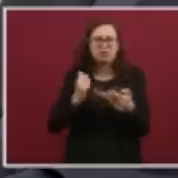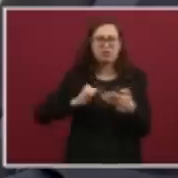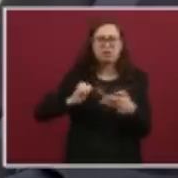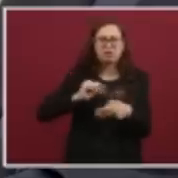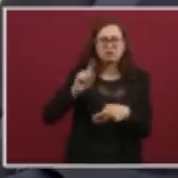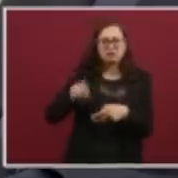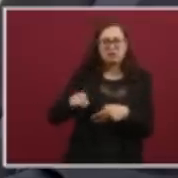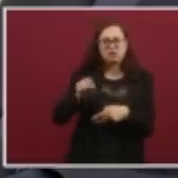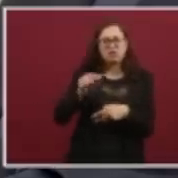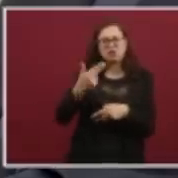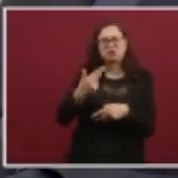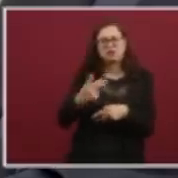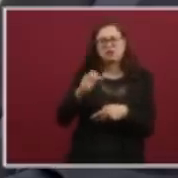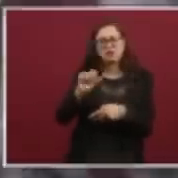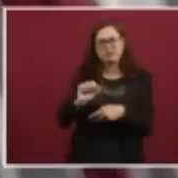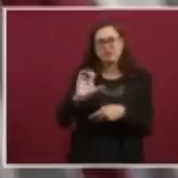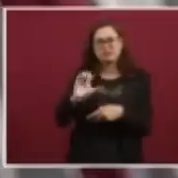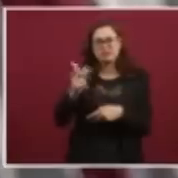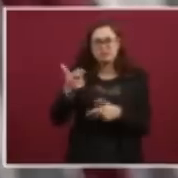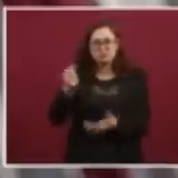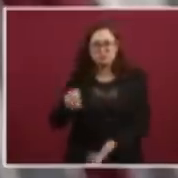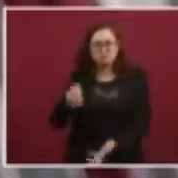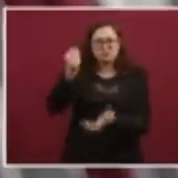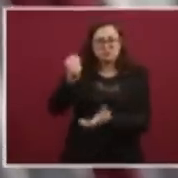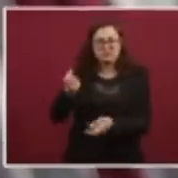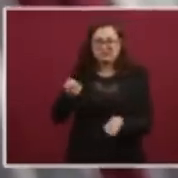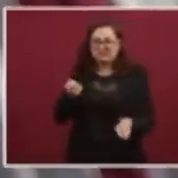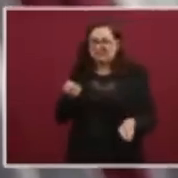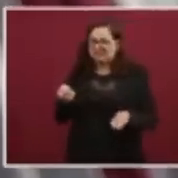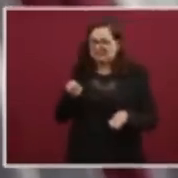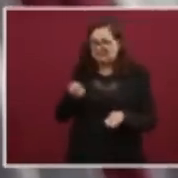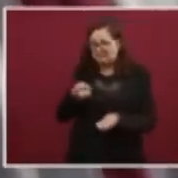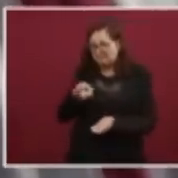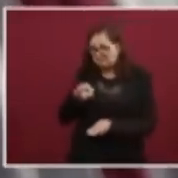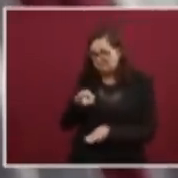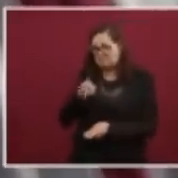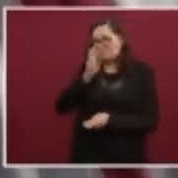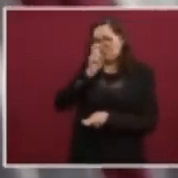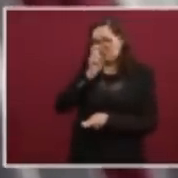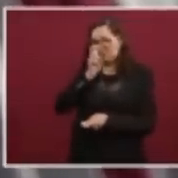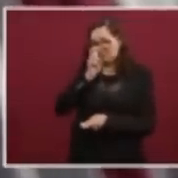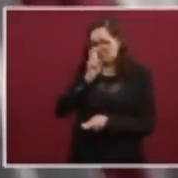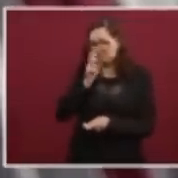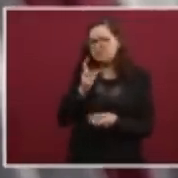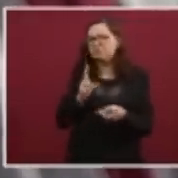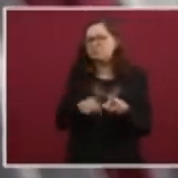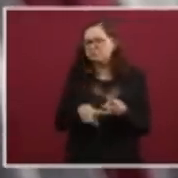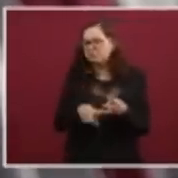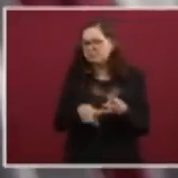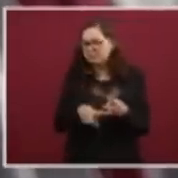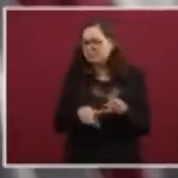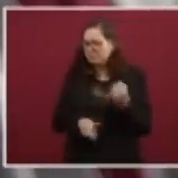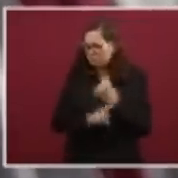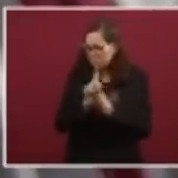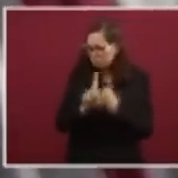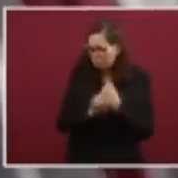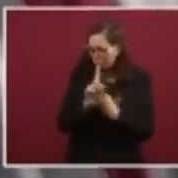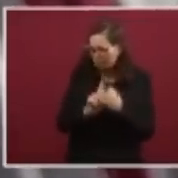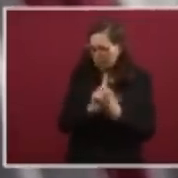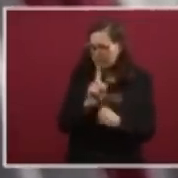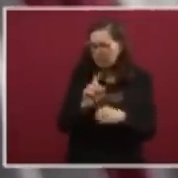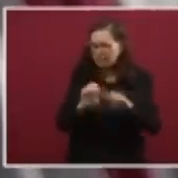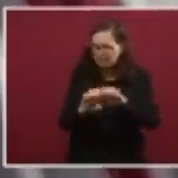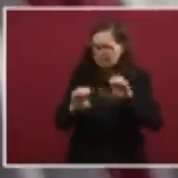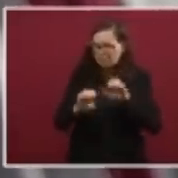Hacienda con el tema del presupuesto? Es decir, ¿sí realmente se está teniendo esa problemática con el gabinete,